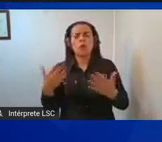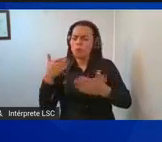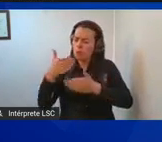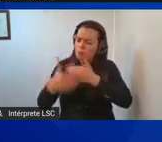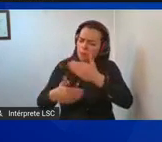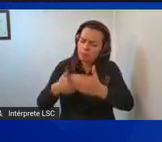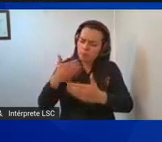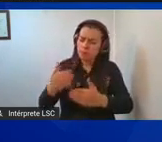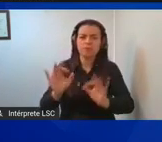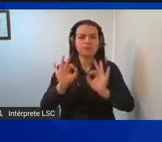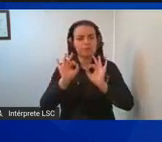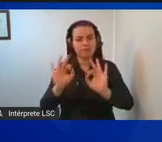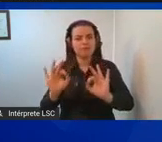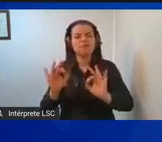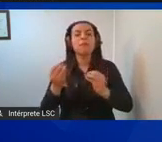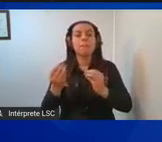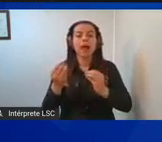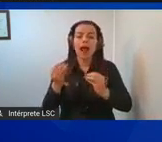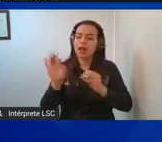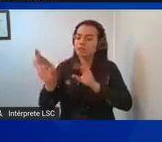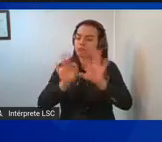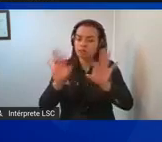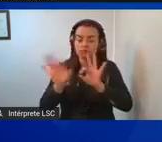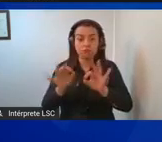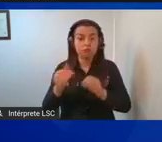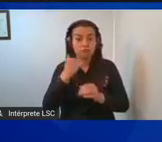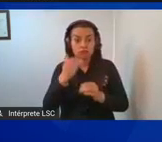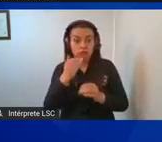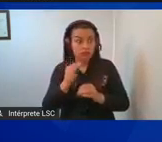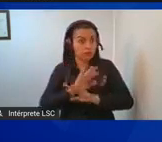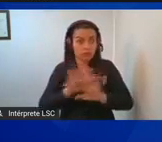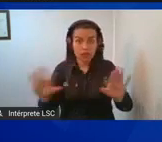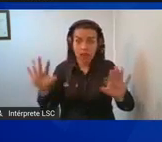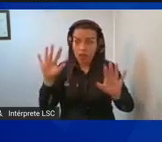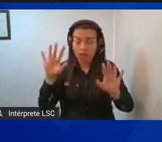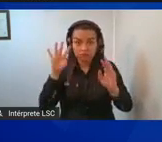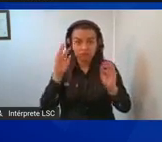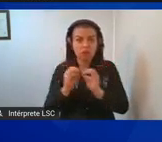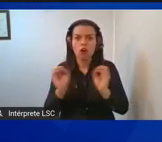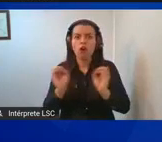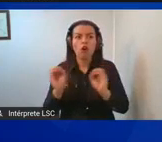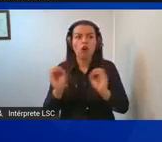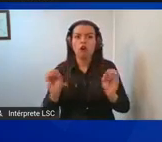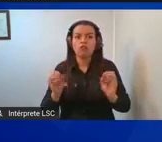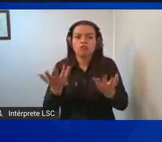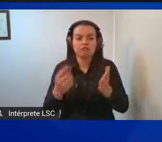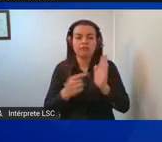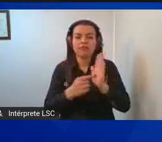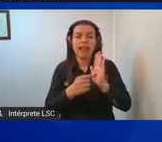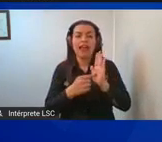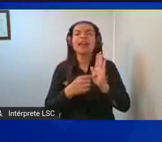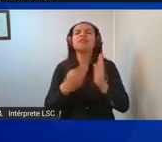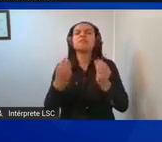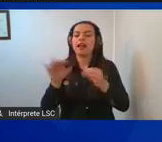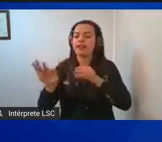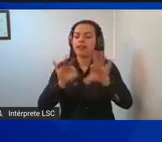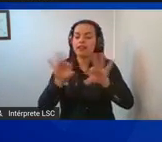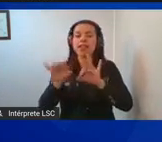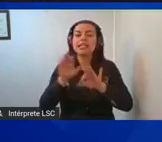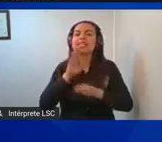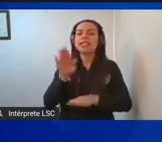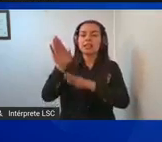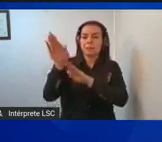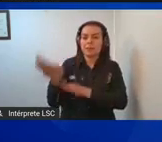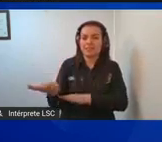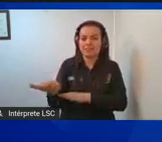seleccionen, si eso ya está definido o si se define la reglamentación, cómo es el proceso para que se definan o se seleccionen los representantes tanto